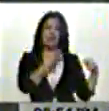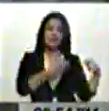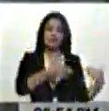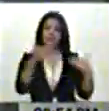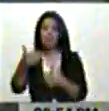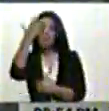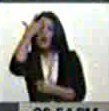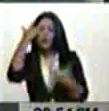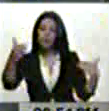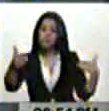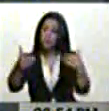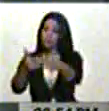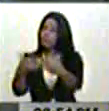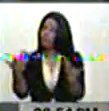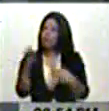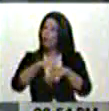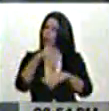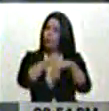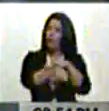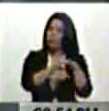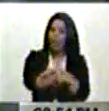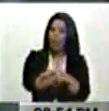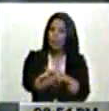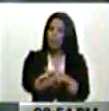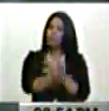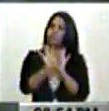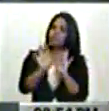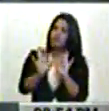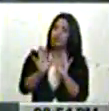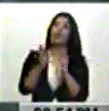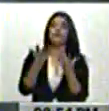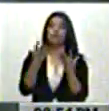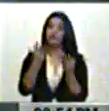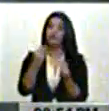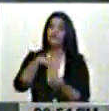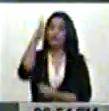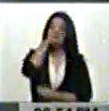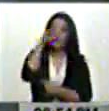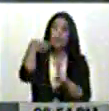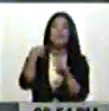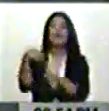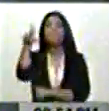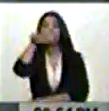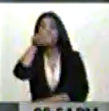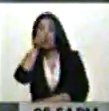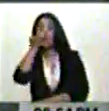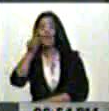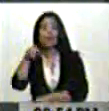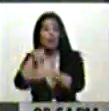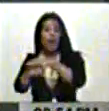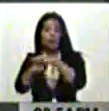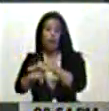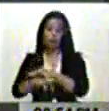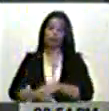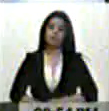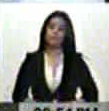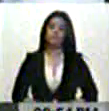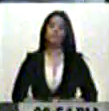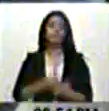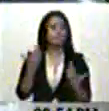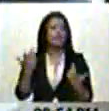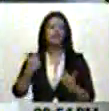igual que una cantidad considerable de pollo, ¿no? Estas acciones